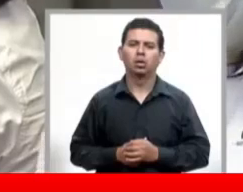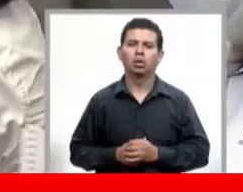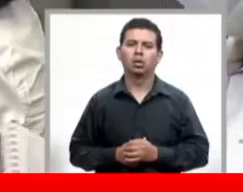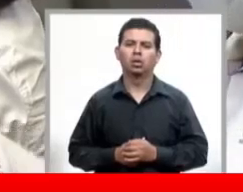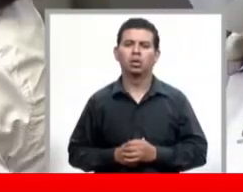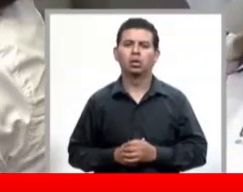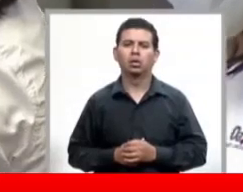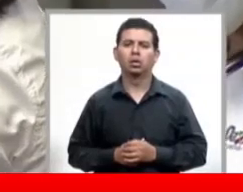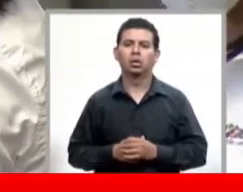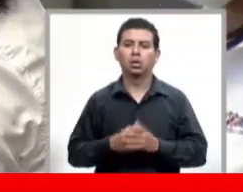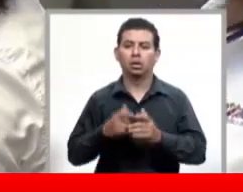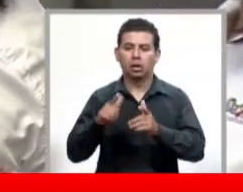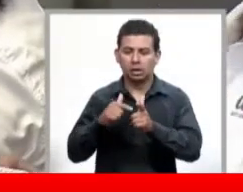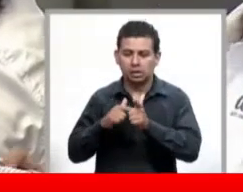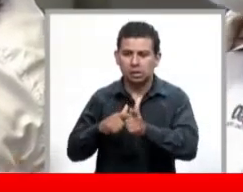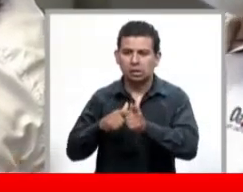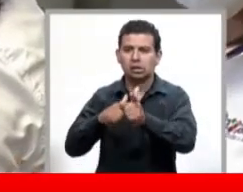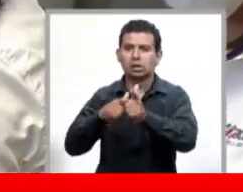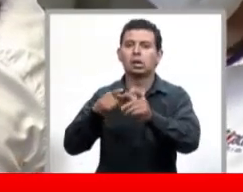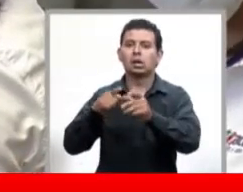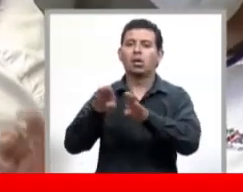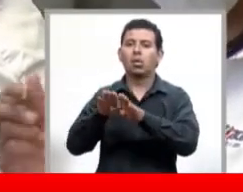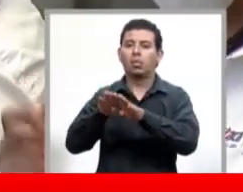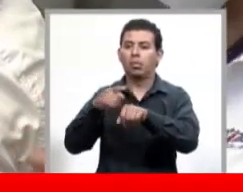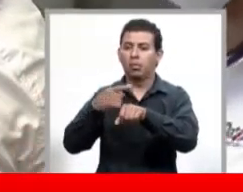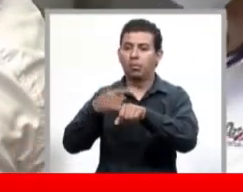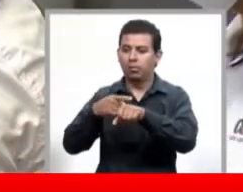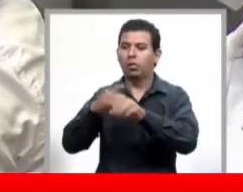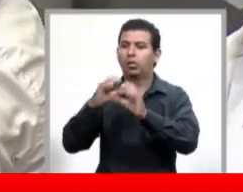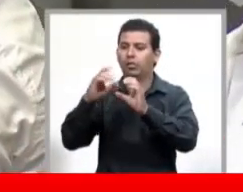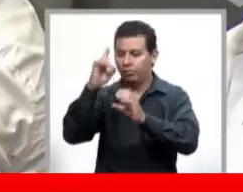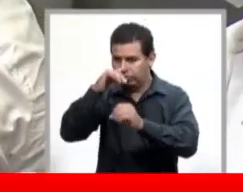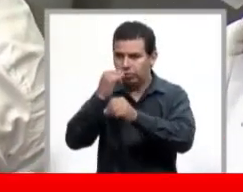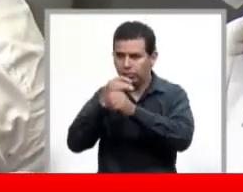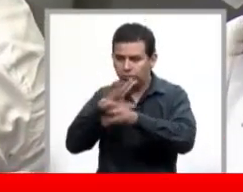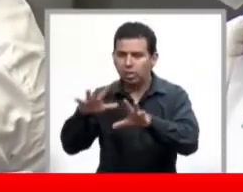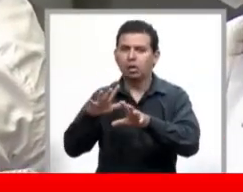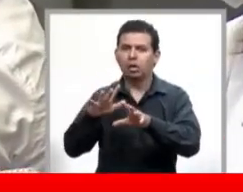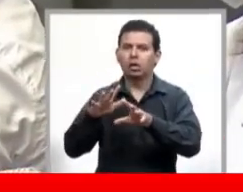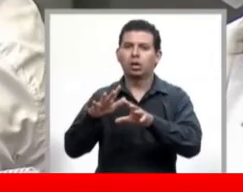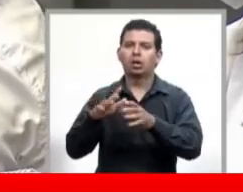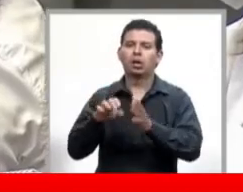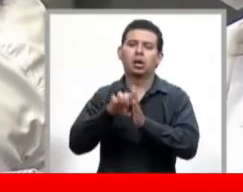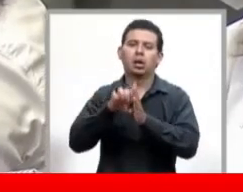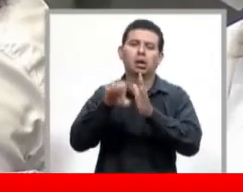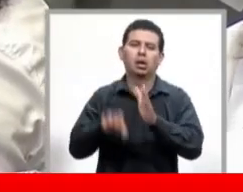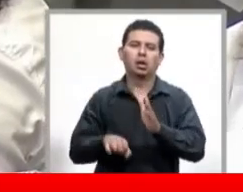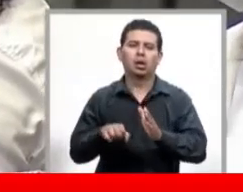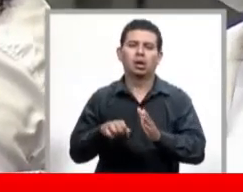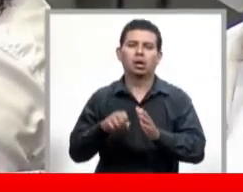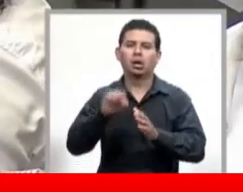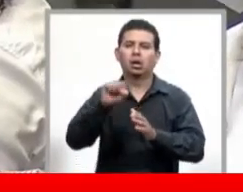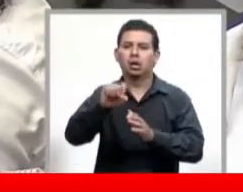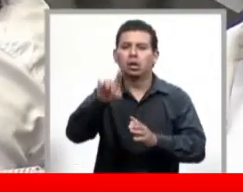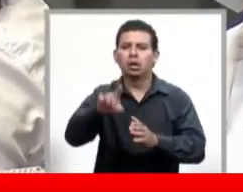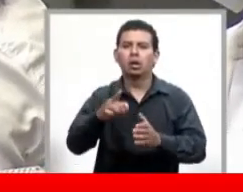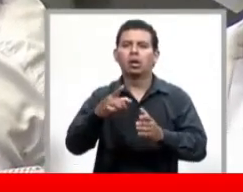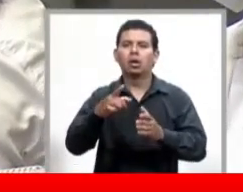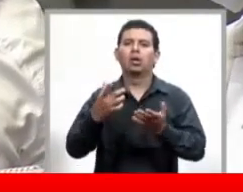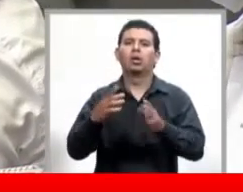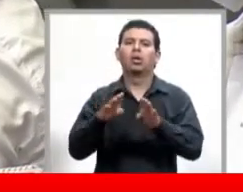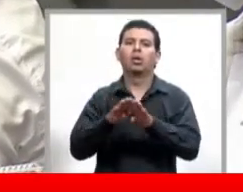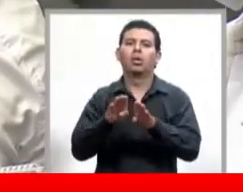ambulantes continúen en la vía pública? Porque se han retirado por días, pero regresan, por ejemplo, los fines de semana, y eso provoca que